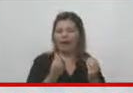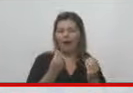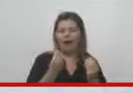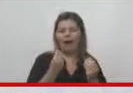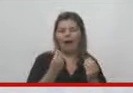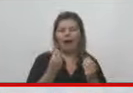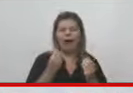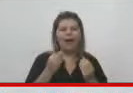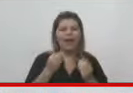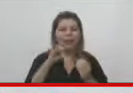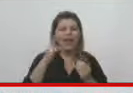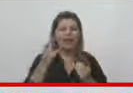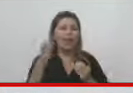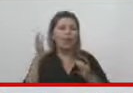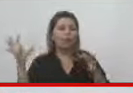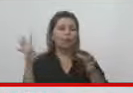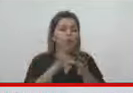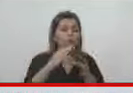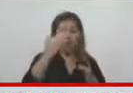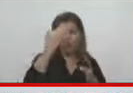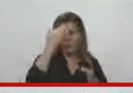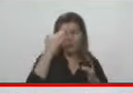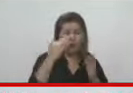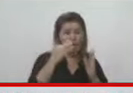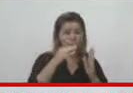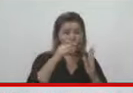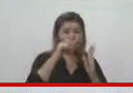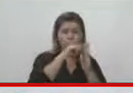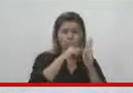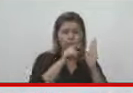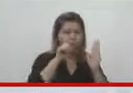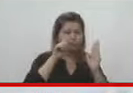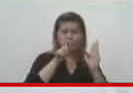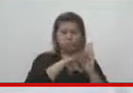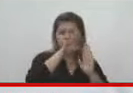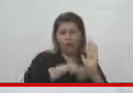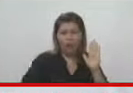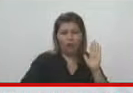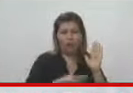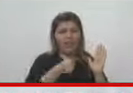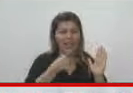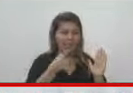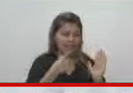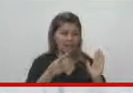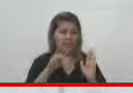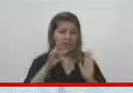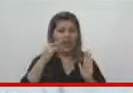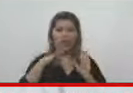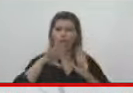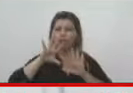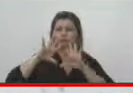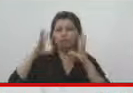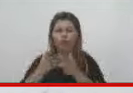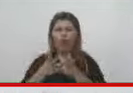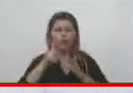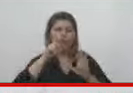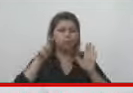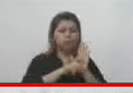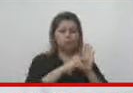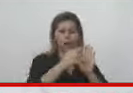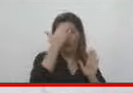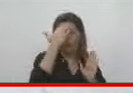sea constitucional, han sido vedados. Lo que significa que este DNU no solamente es inconstitucional, sino que es nula de